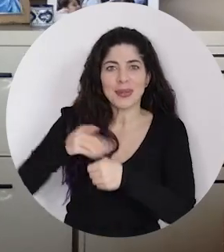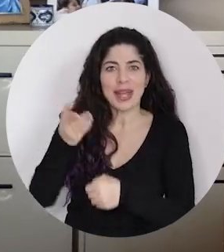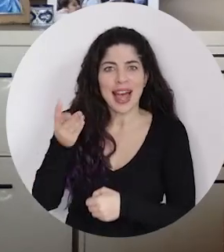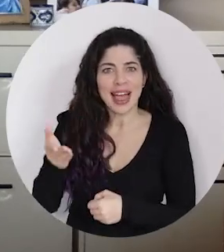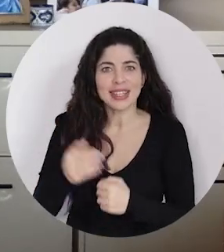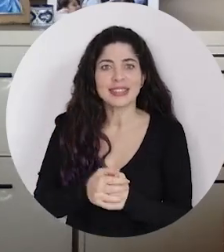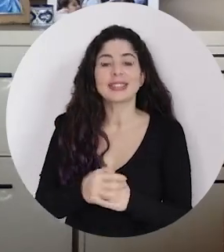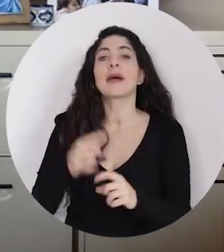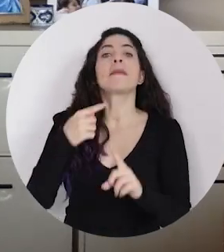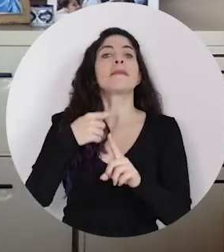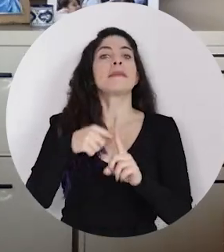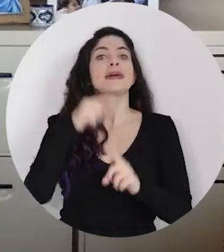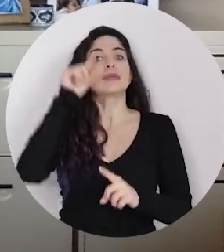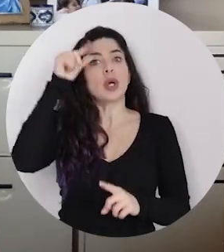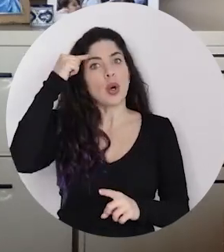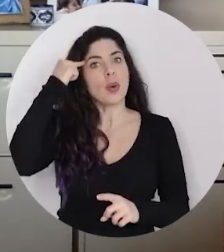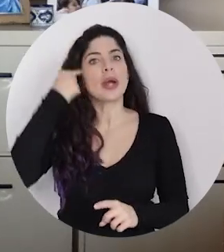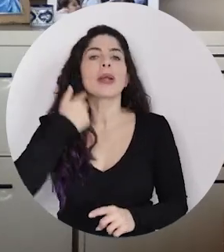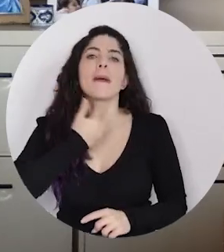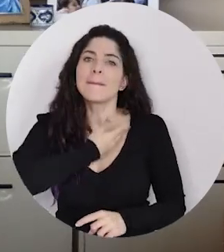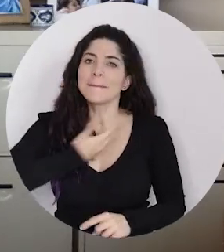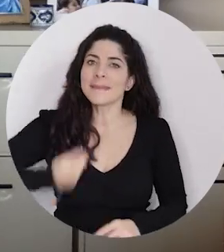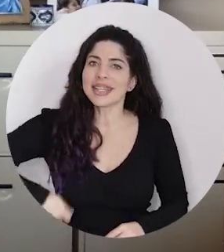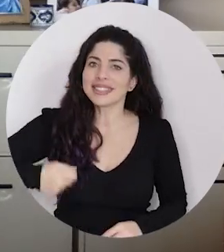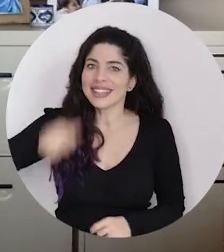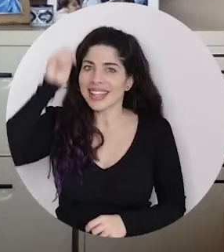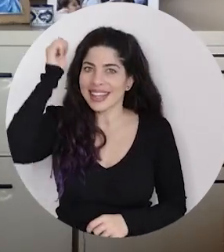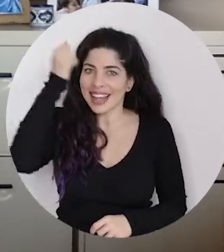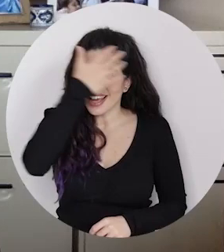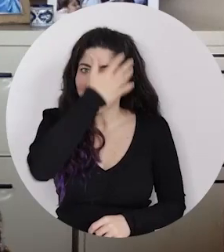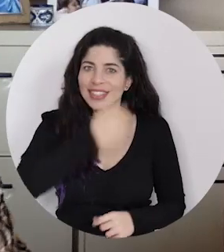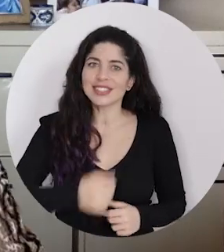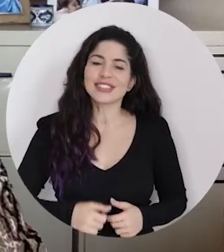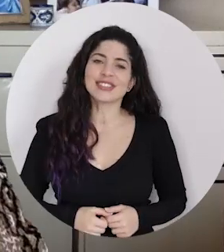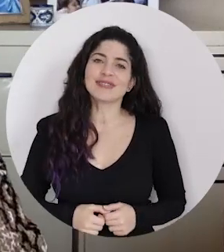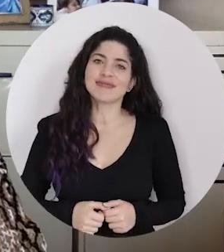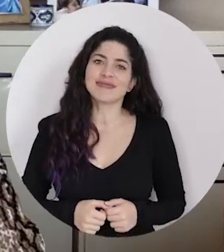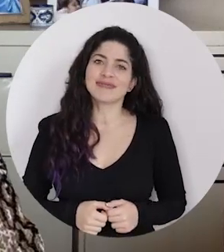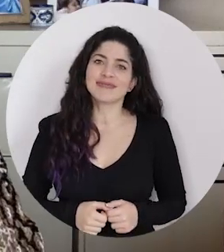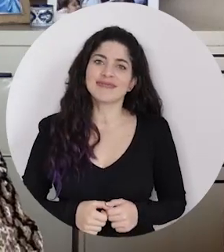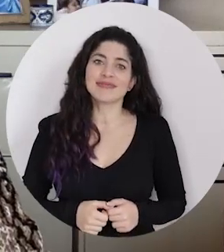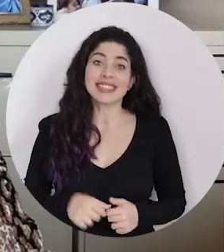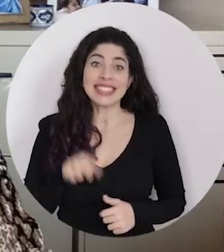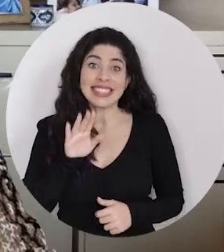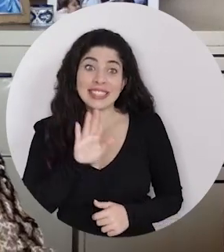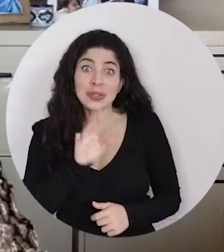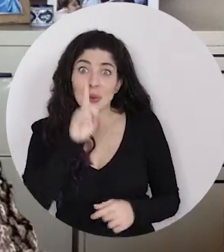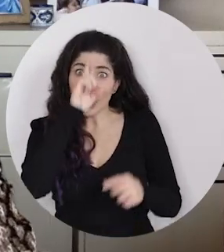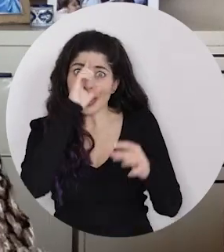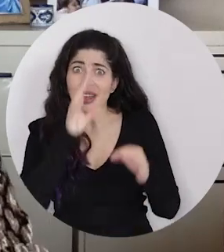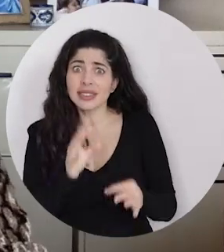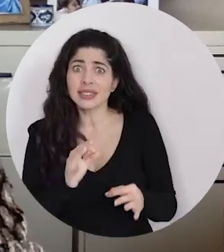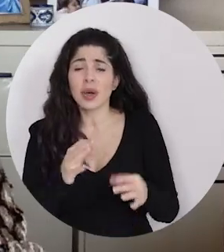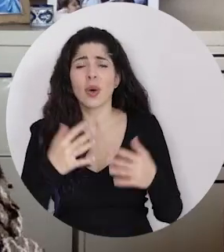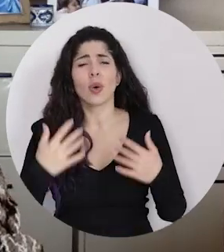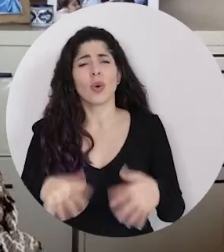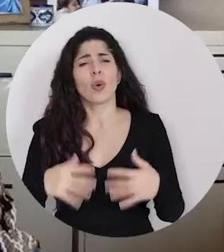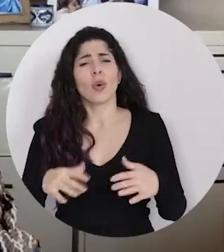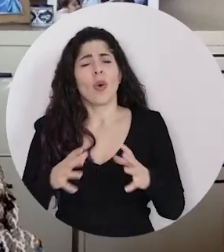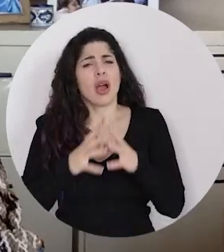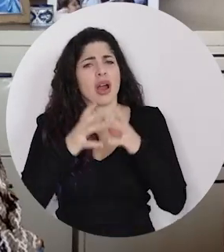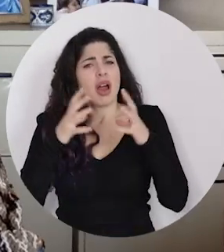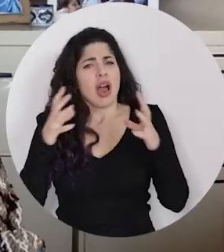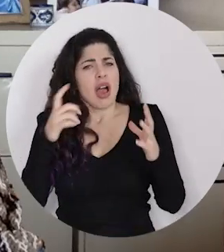los diputados y a la administración del presidente Carlos Alvarado Quesada. Esta decisión